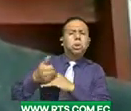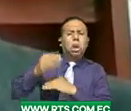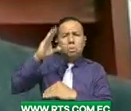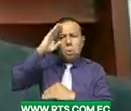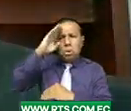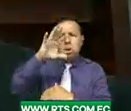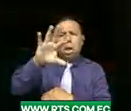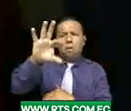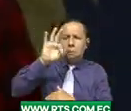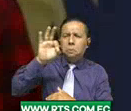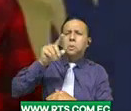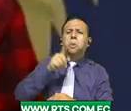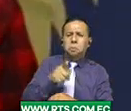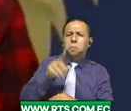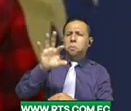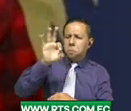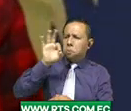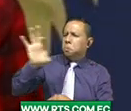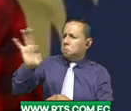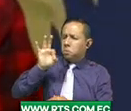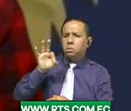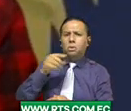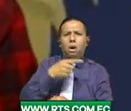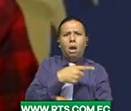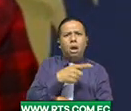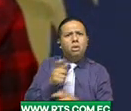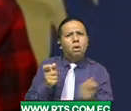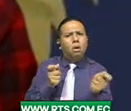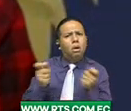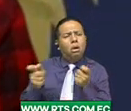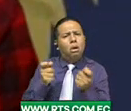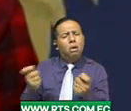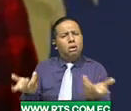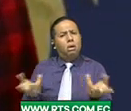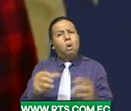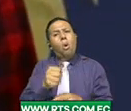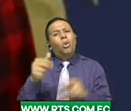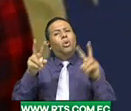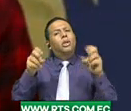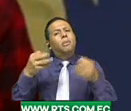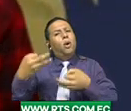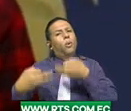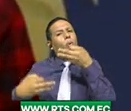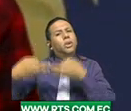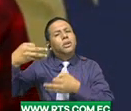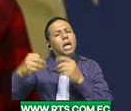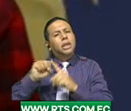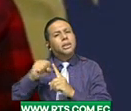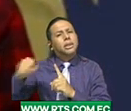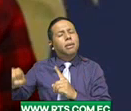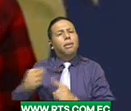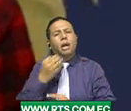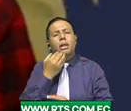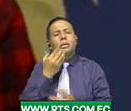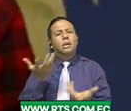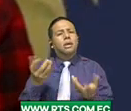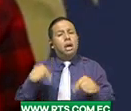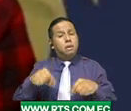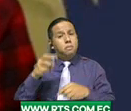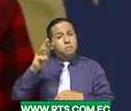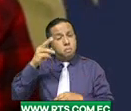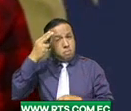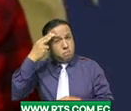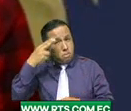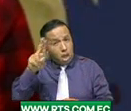la policía local. La connivencia en algunos casos del sistema judicial, que es calcado en México y en Colombia, que no todos los